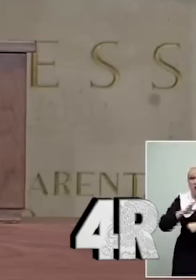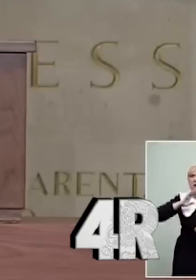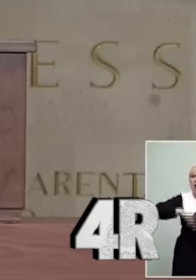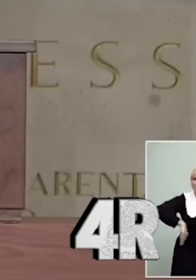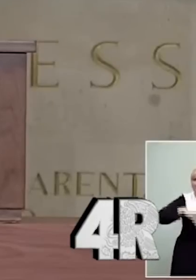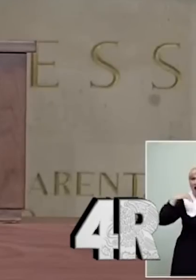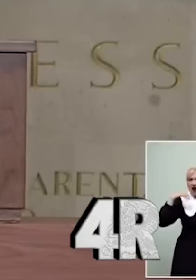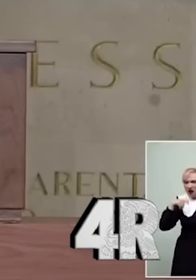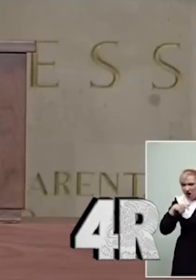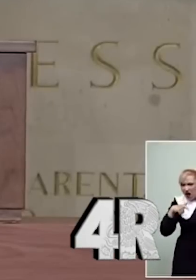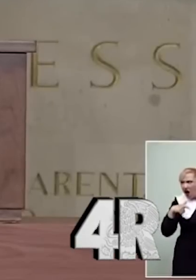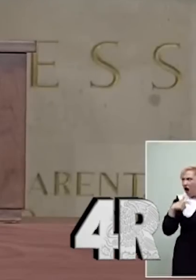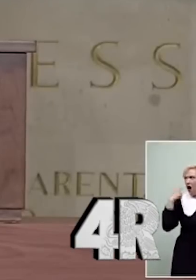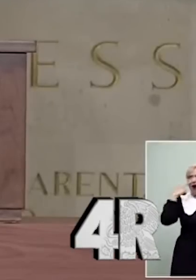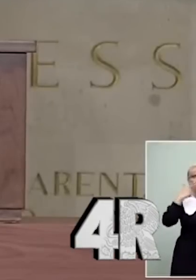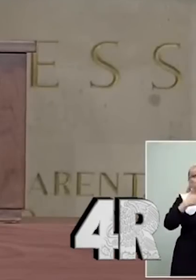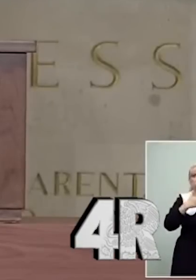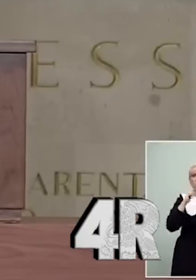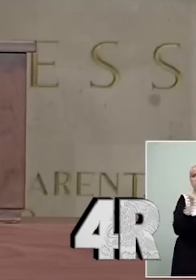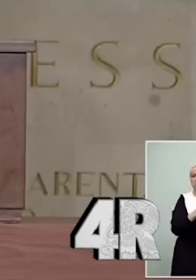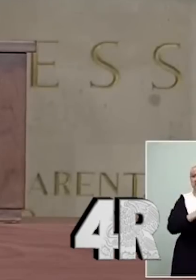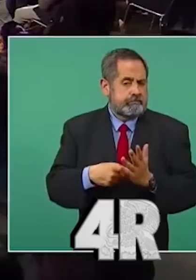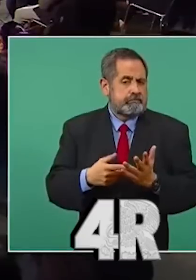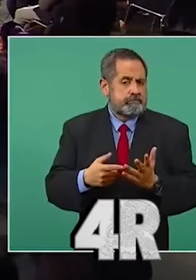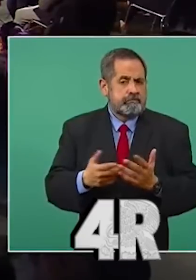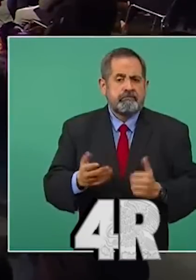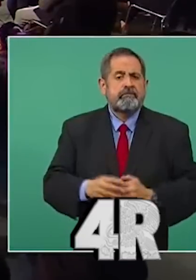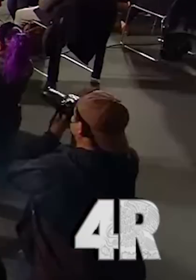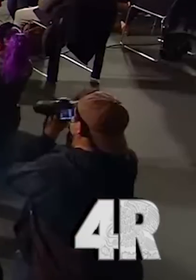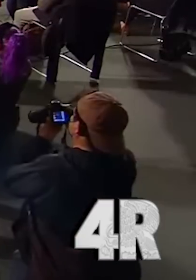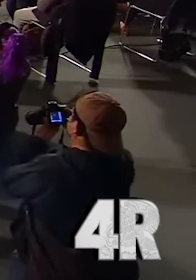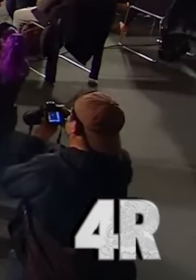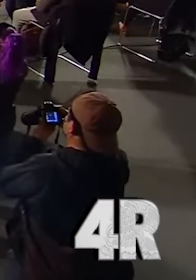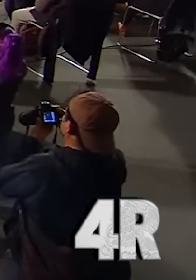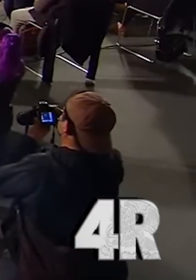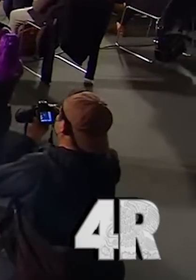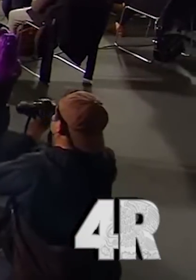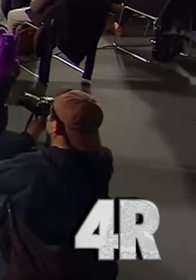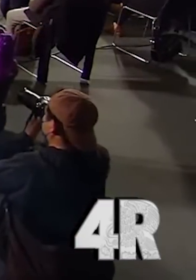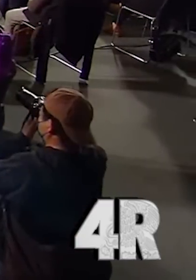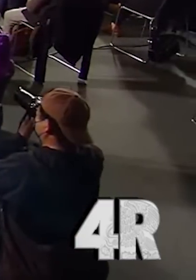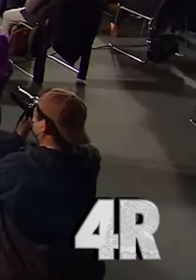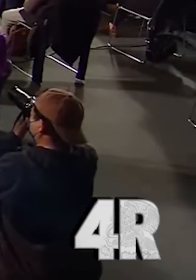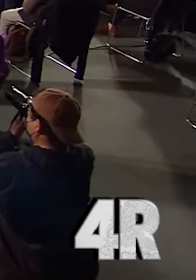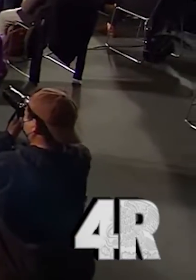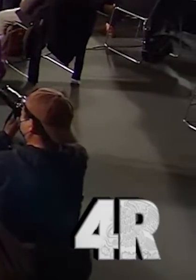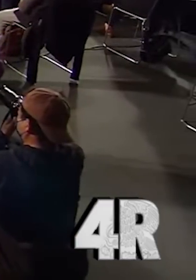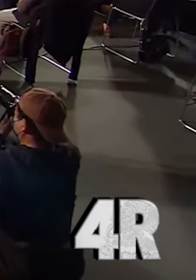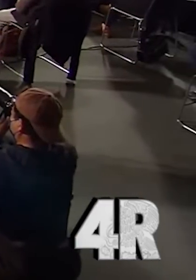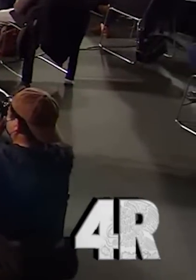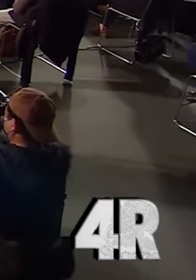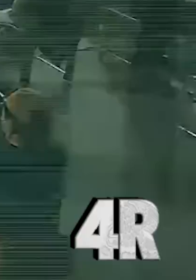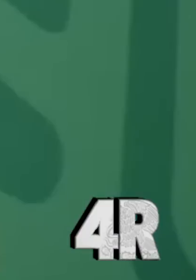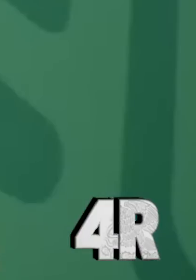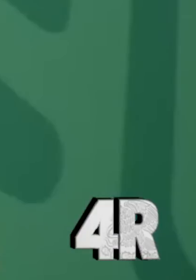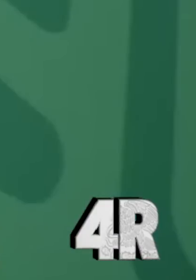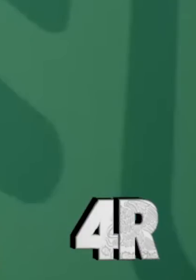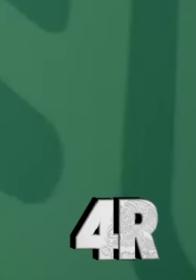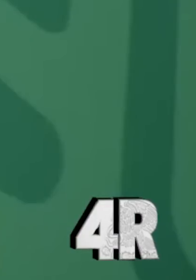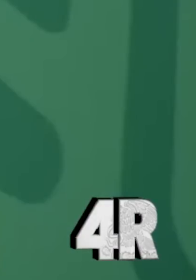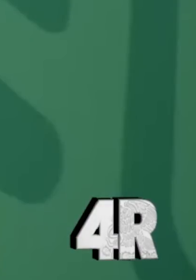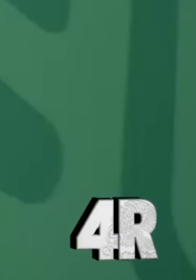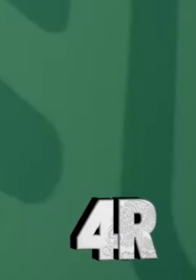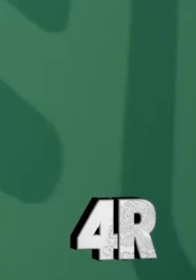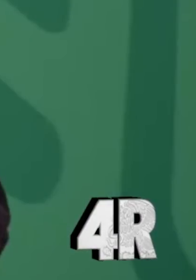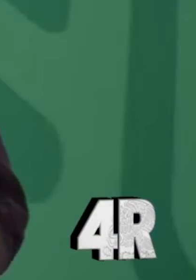bueno para blindar obras de interés nacional de la Cuarta Transformación. ¿Te sorprenderá qué advertencia